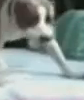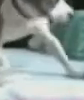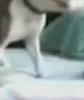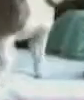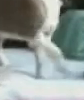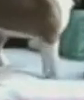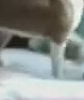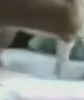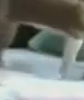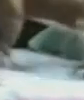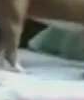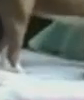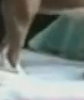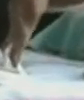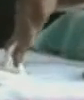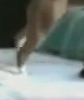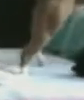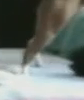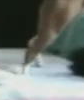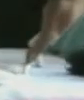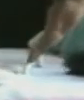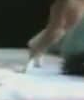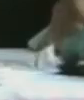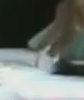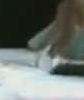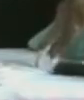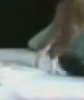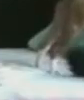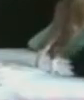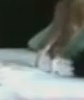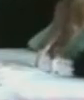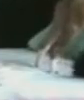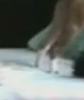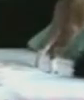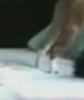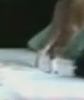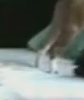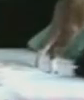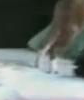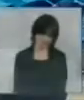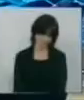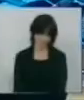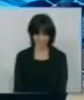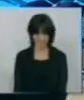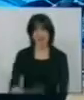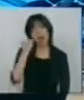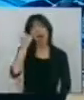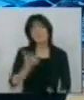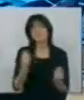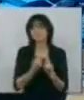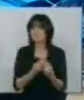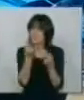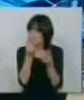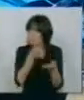no. En Estados Unidos, y también en Inglaterra, ¿no? Hay mucho dinero invertido en investigación